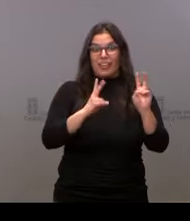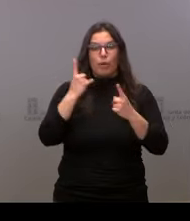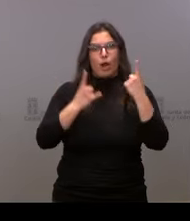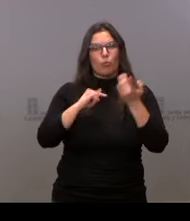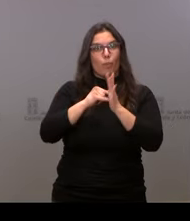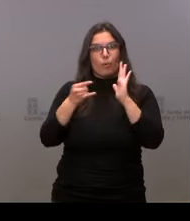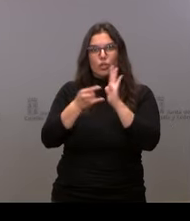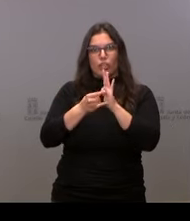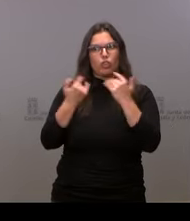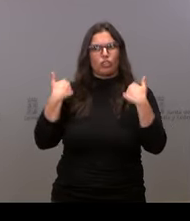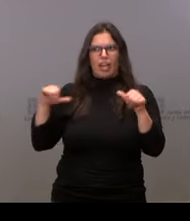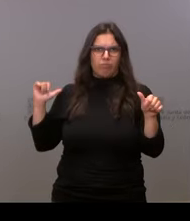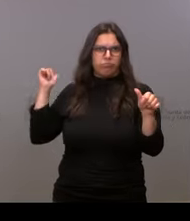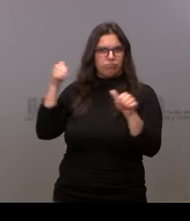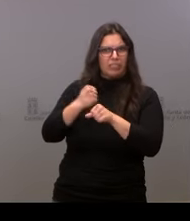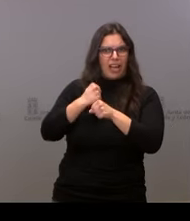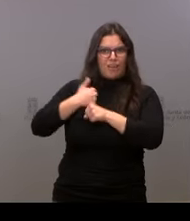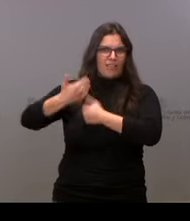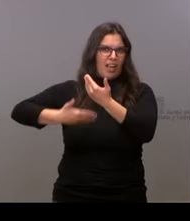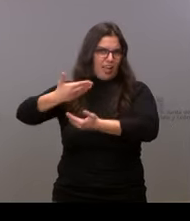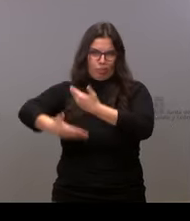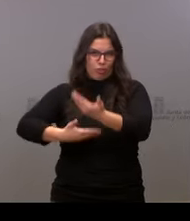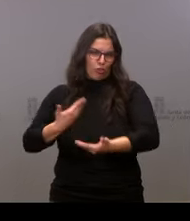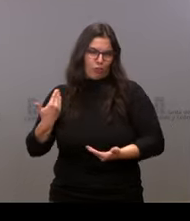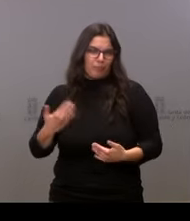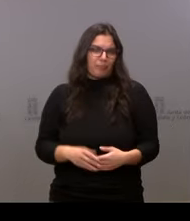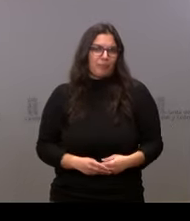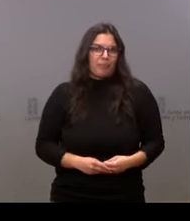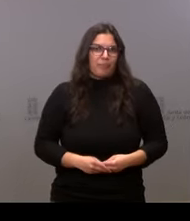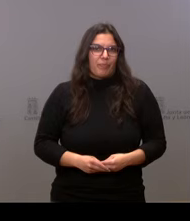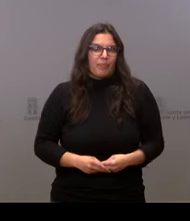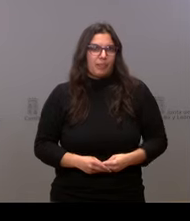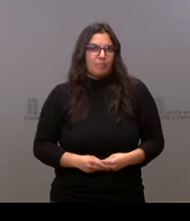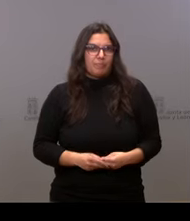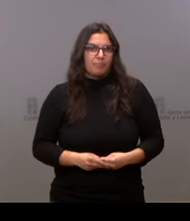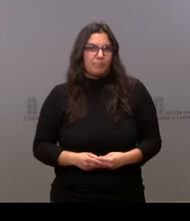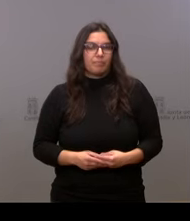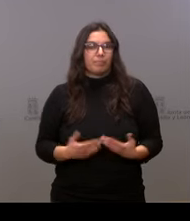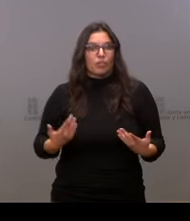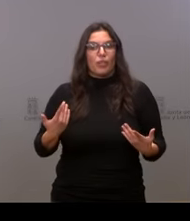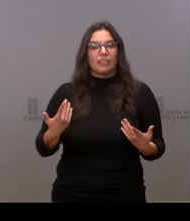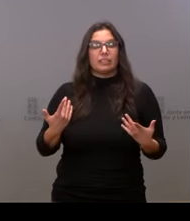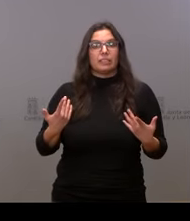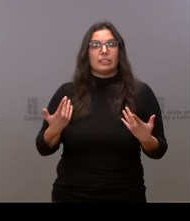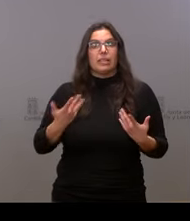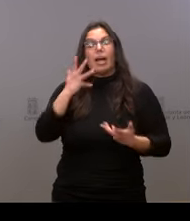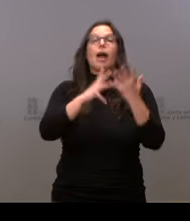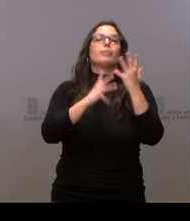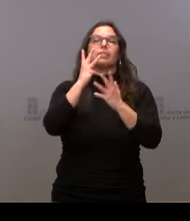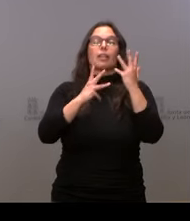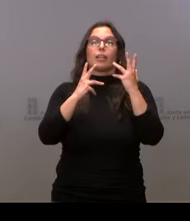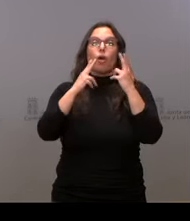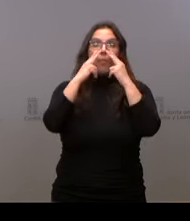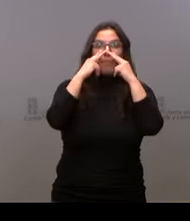en los que se viene trabajando desde hace mucho tiempo y hay una interrelación entre las administraciones